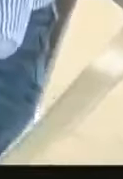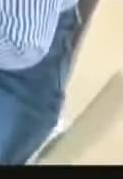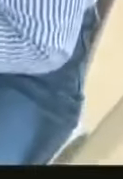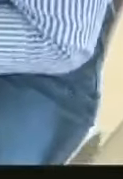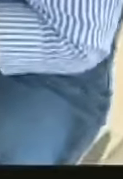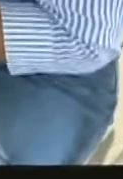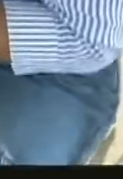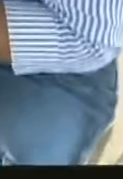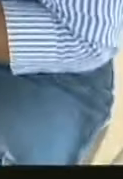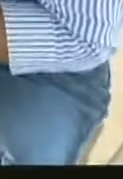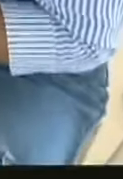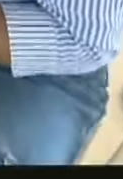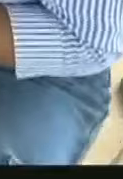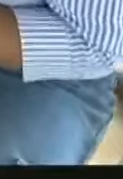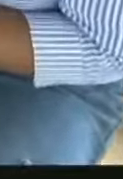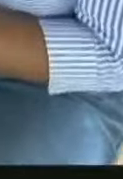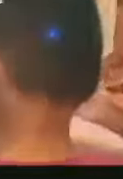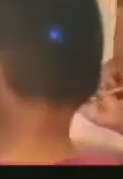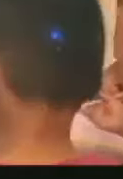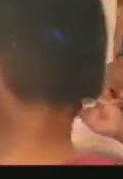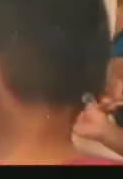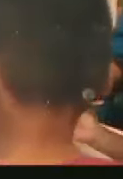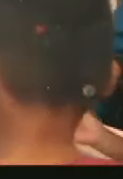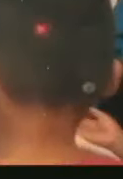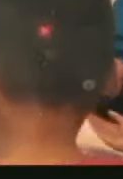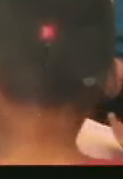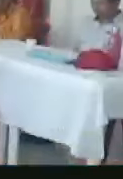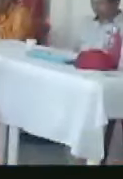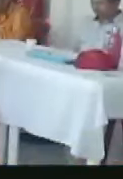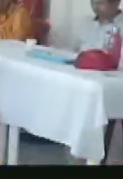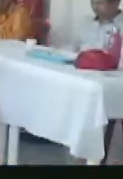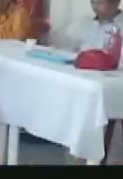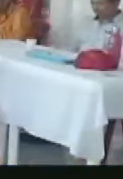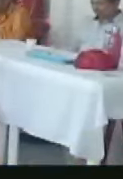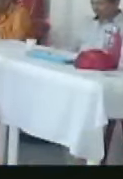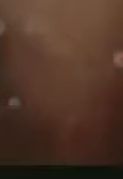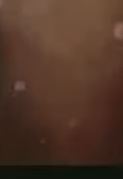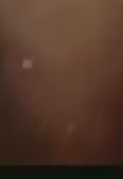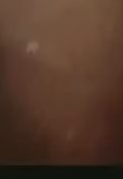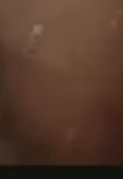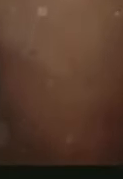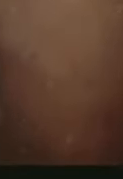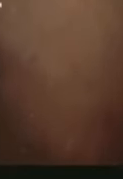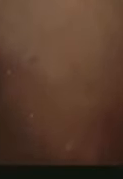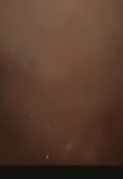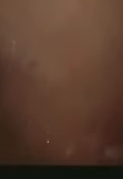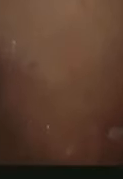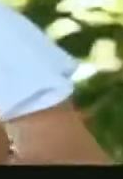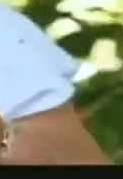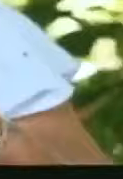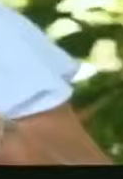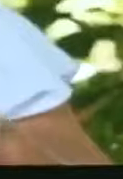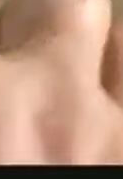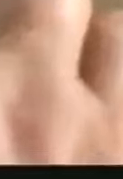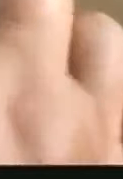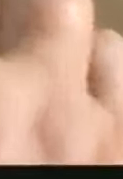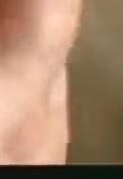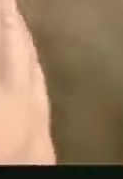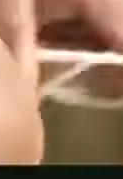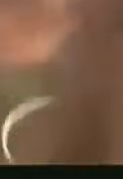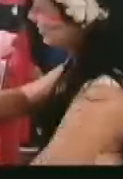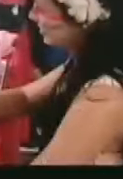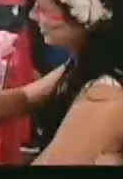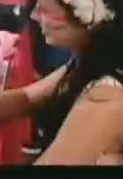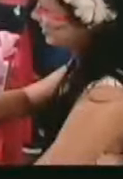de discriminación. Coloquemos a nuestros hermanos indígenas en el primer lugar de nuestro amor, de nuestro reconocimiento,